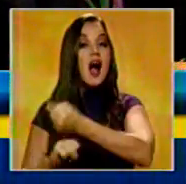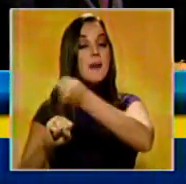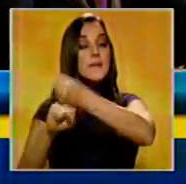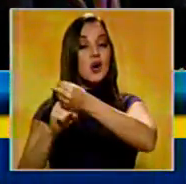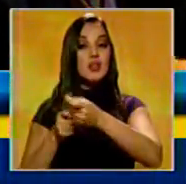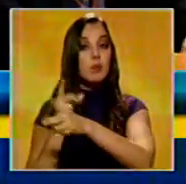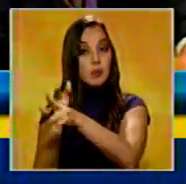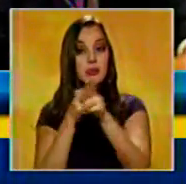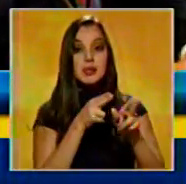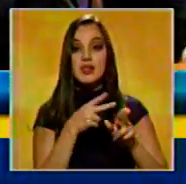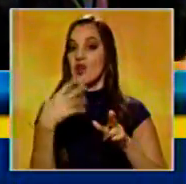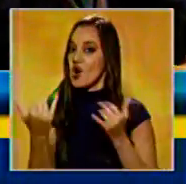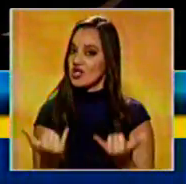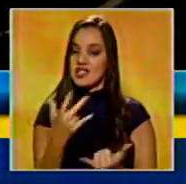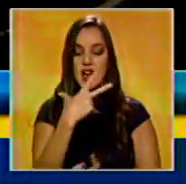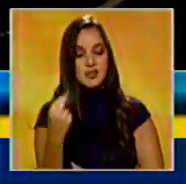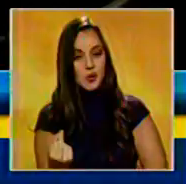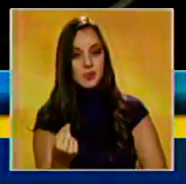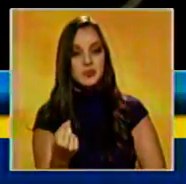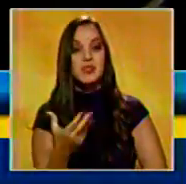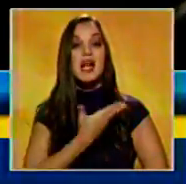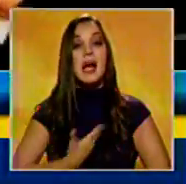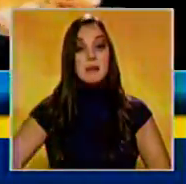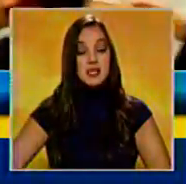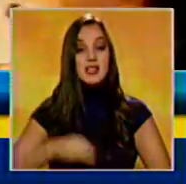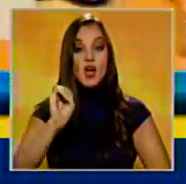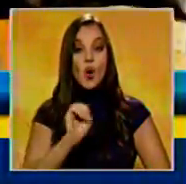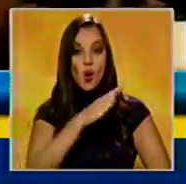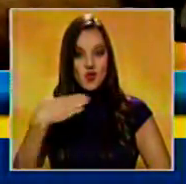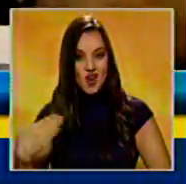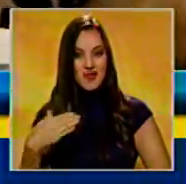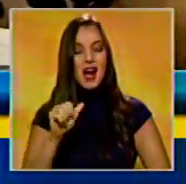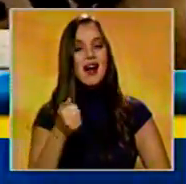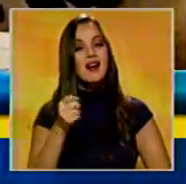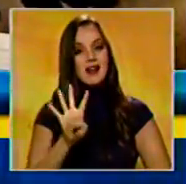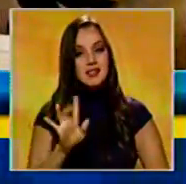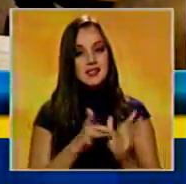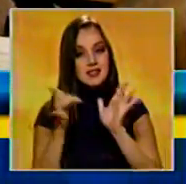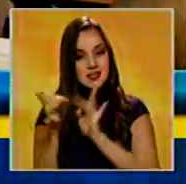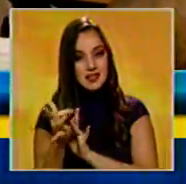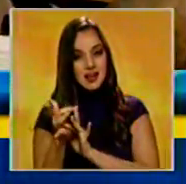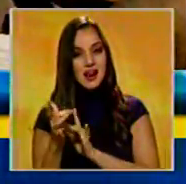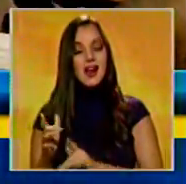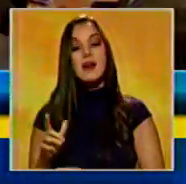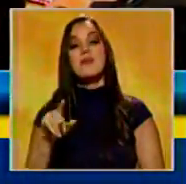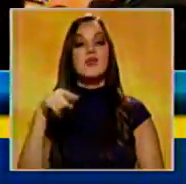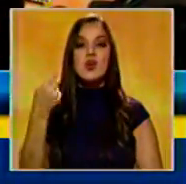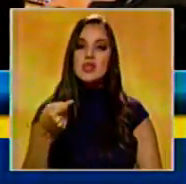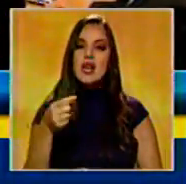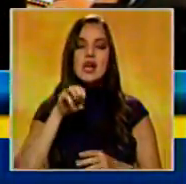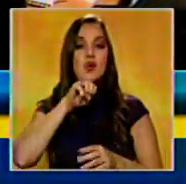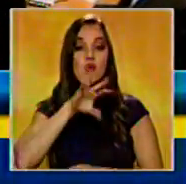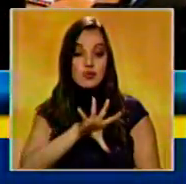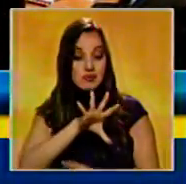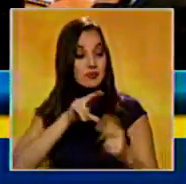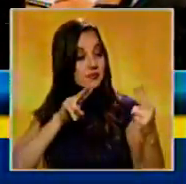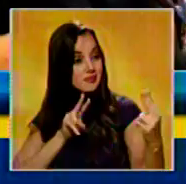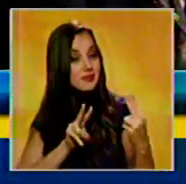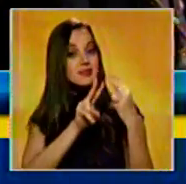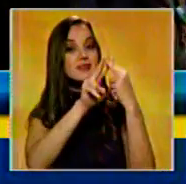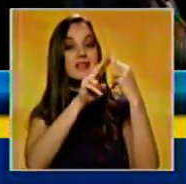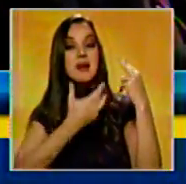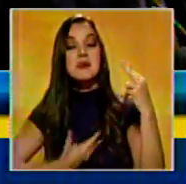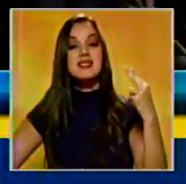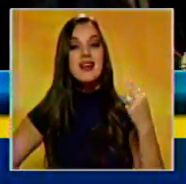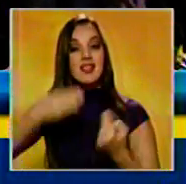fue anunciada por el presidente norteamericano Barack Obama el pasado 14 de abril, después de celebrarse un histórico encuentro con el